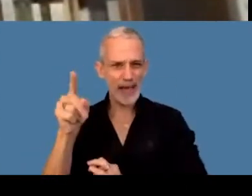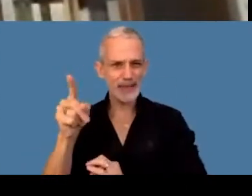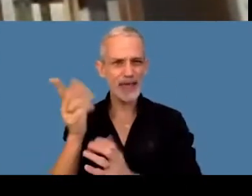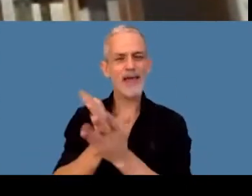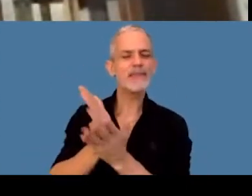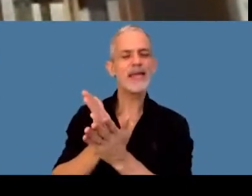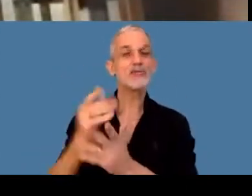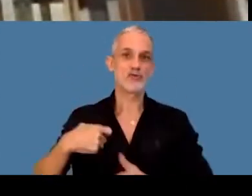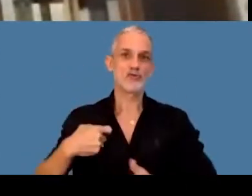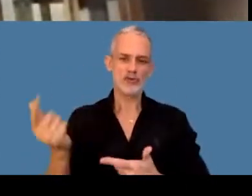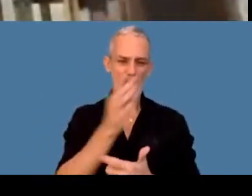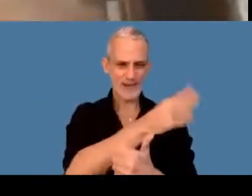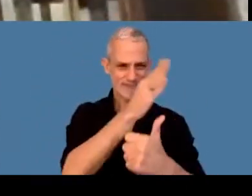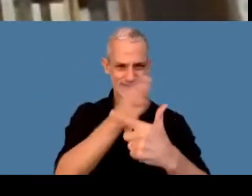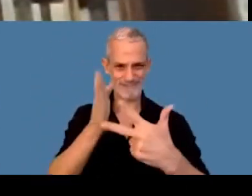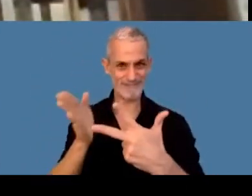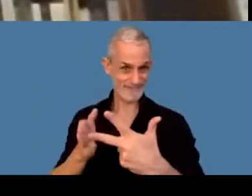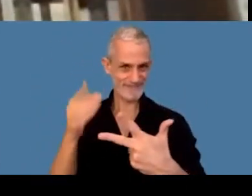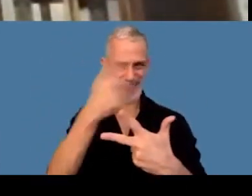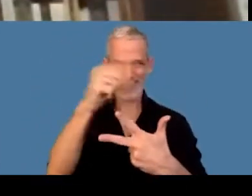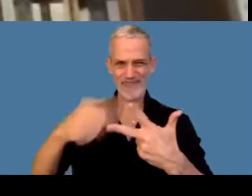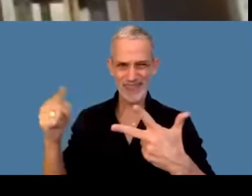derechos sociales. Bueno, Dios dirá